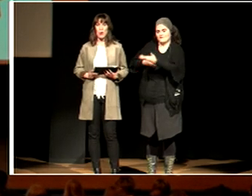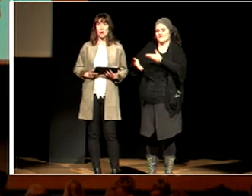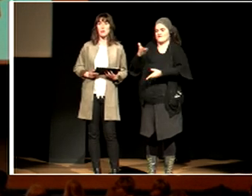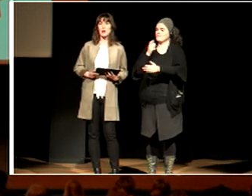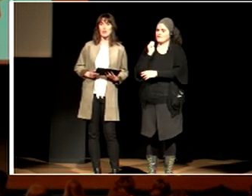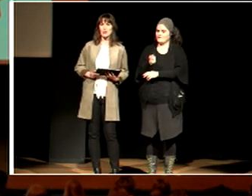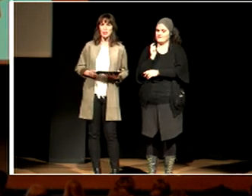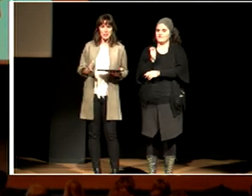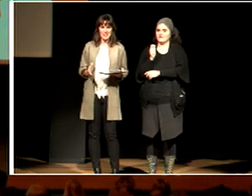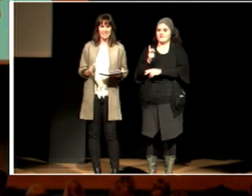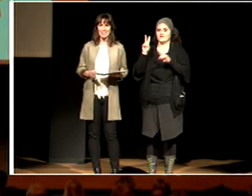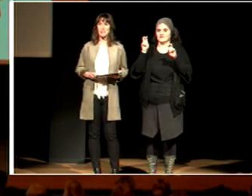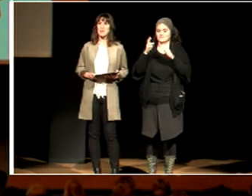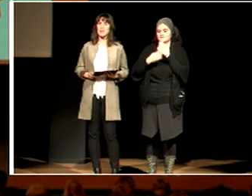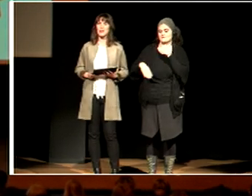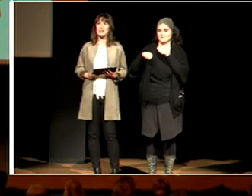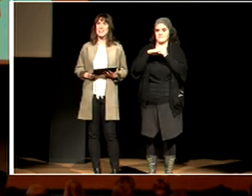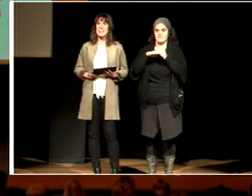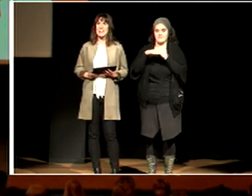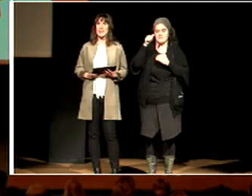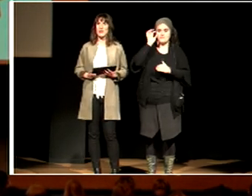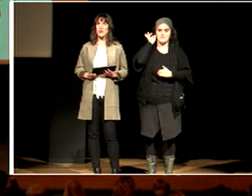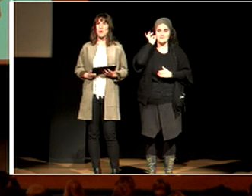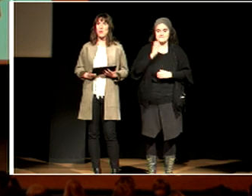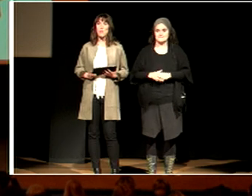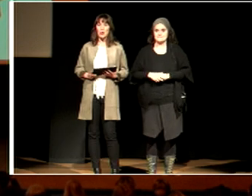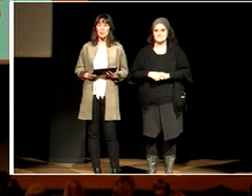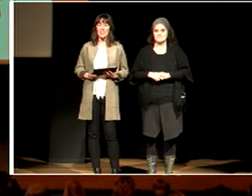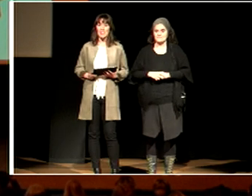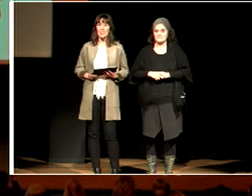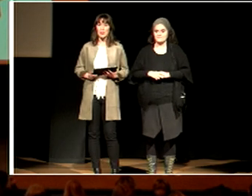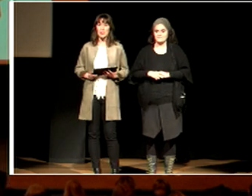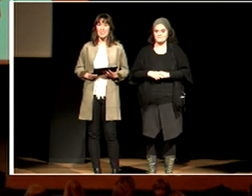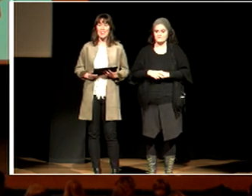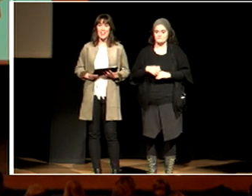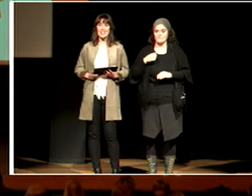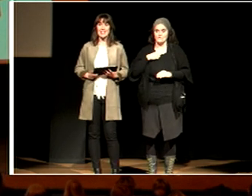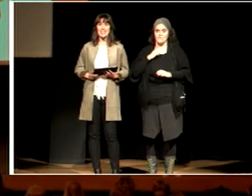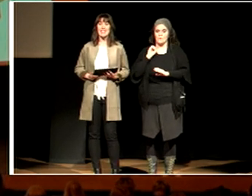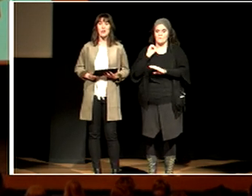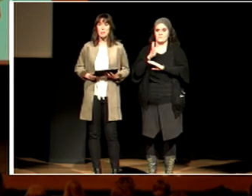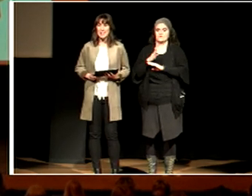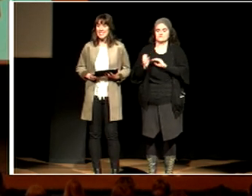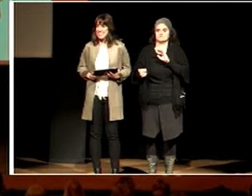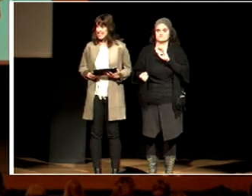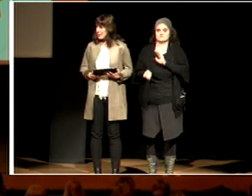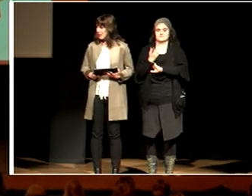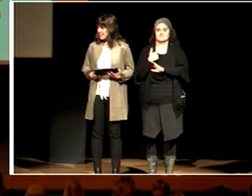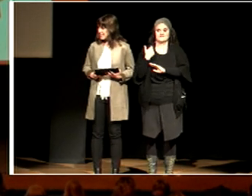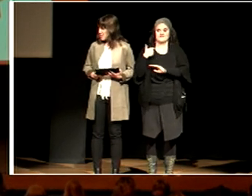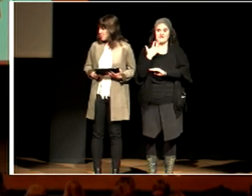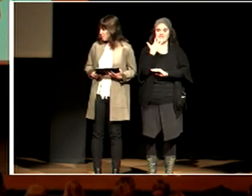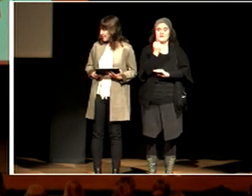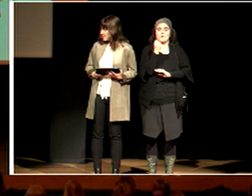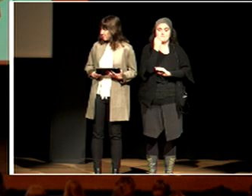coeducación tanto es así que en 2014 un blog que a día de hoy tiene hasta cinco mil seguidoras